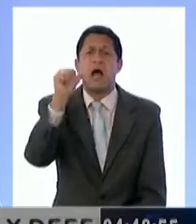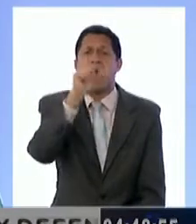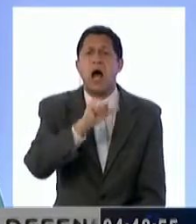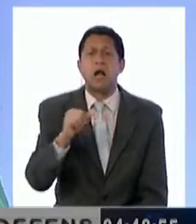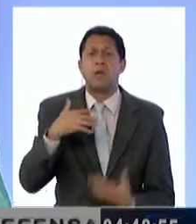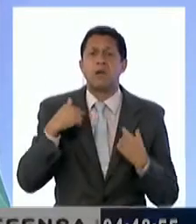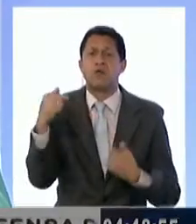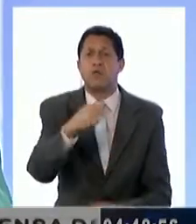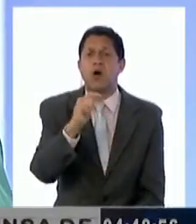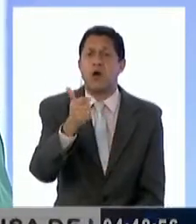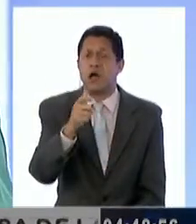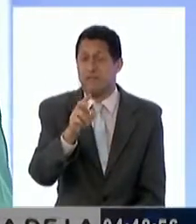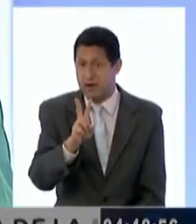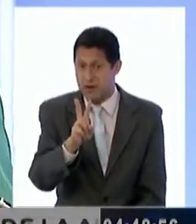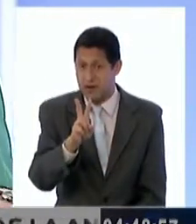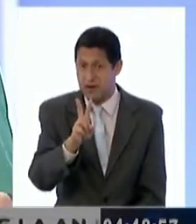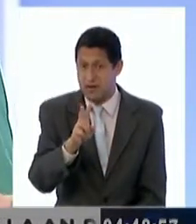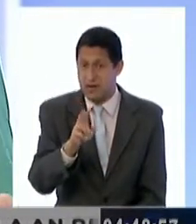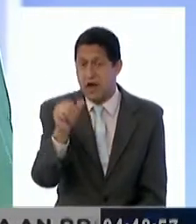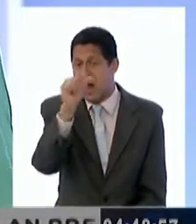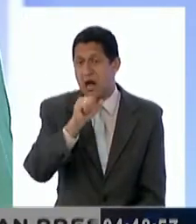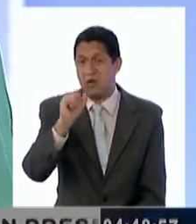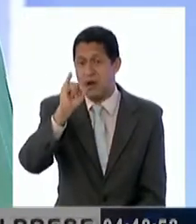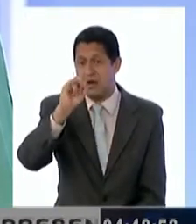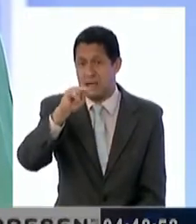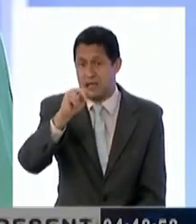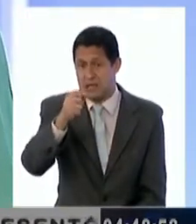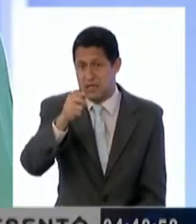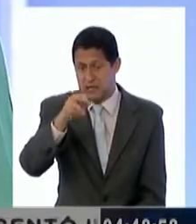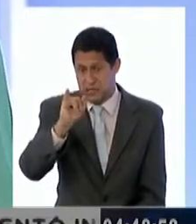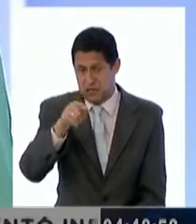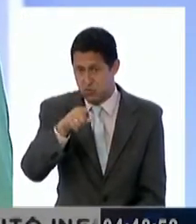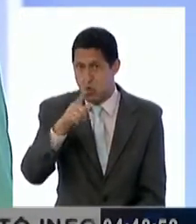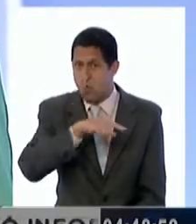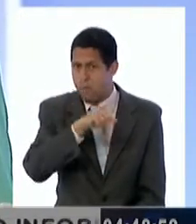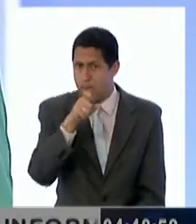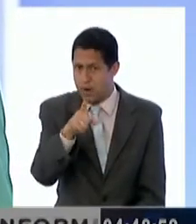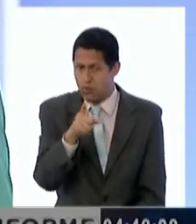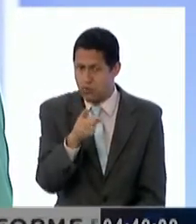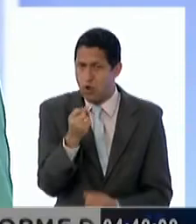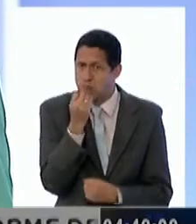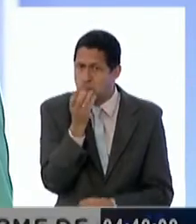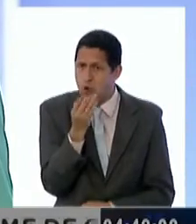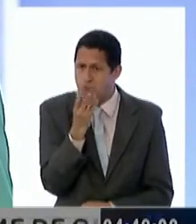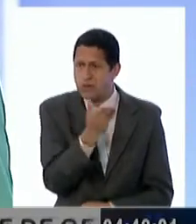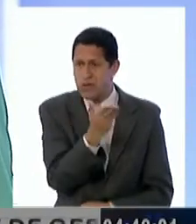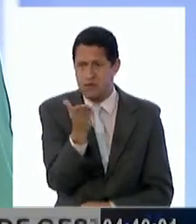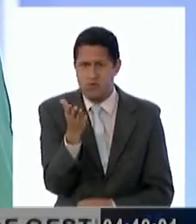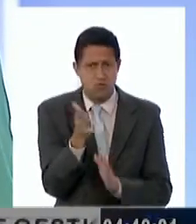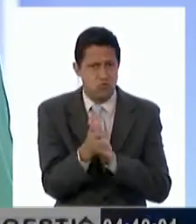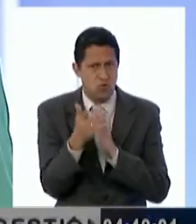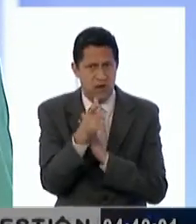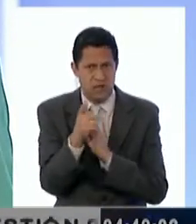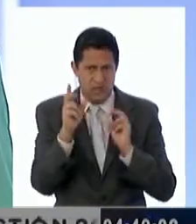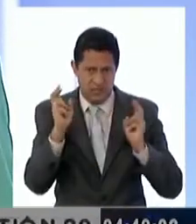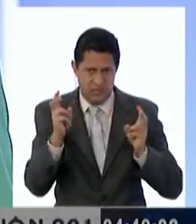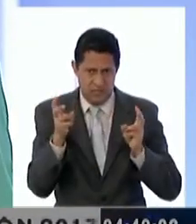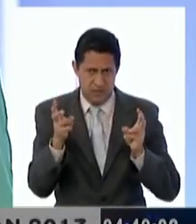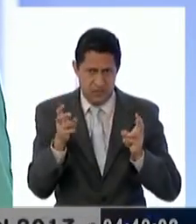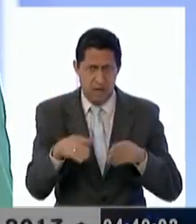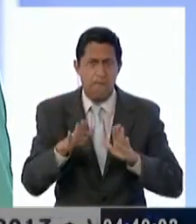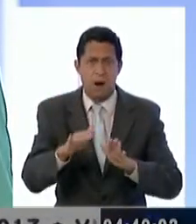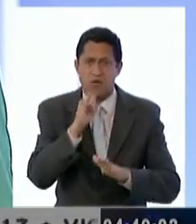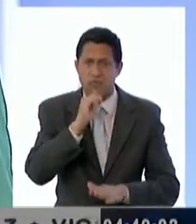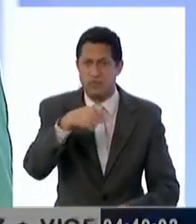arroba salud que bajo que veía roba en gritar y bye para que nos haga llegar sus comentarios sus preguntas y sugerencias en torno a este tema